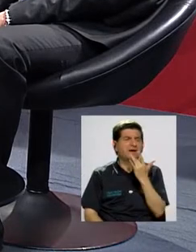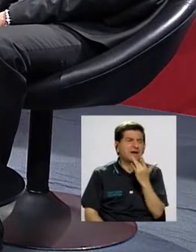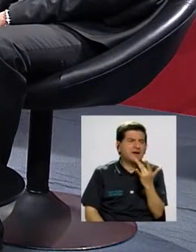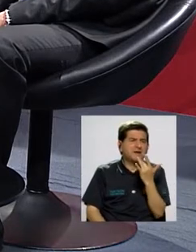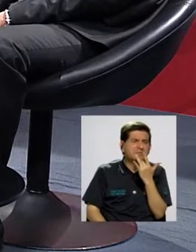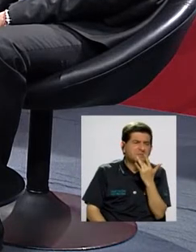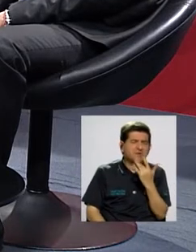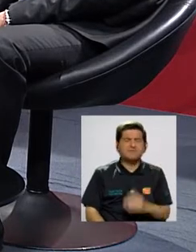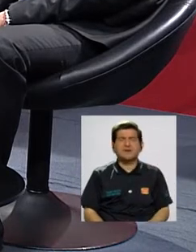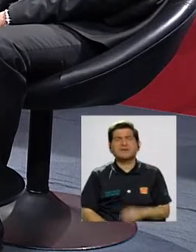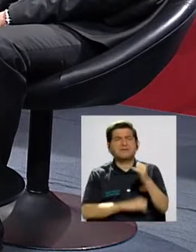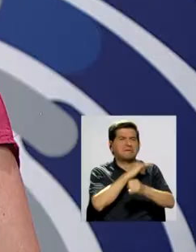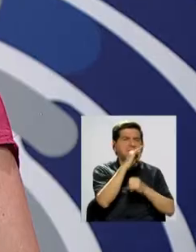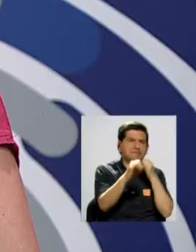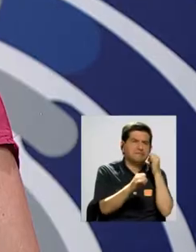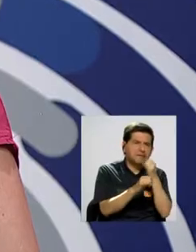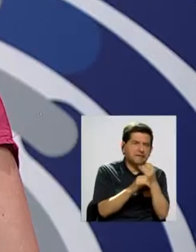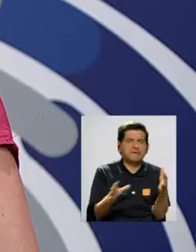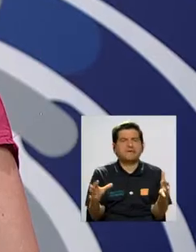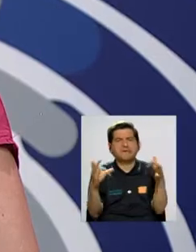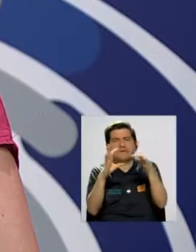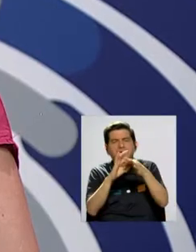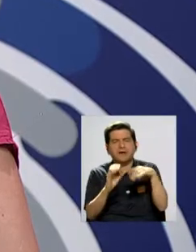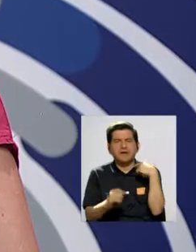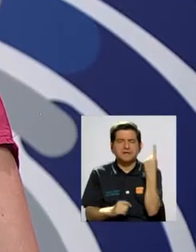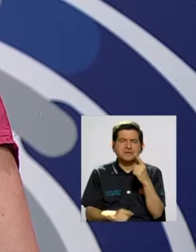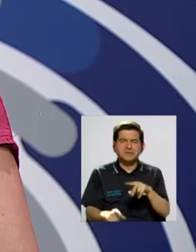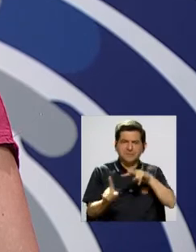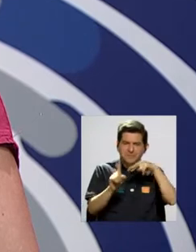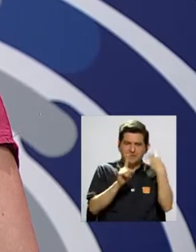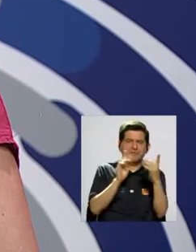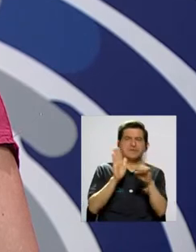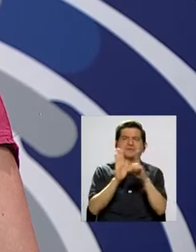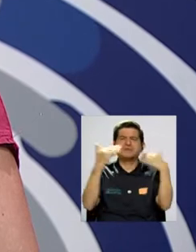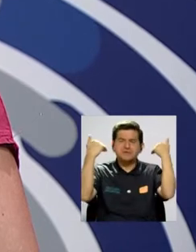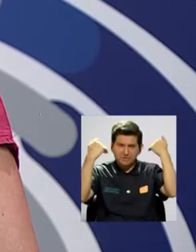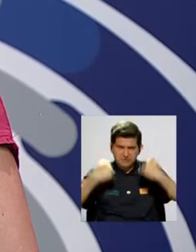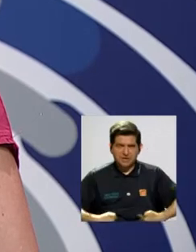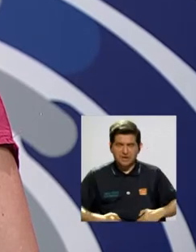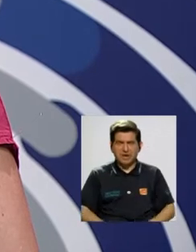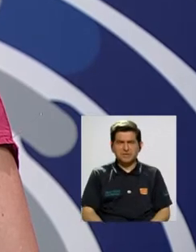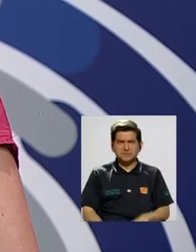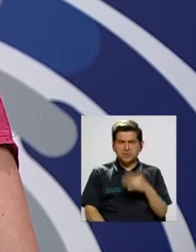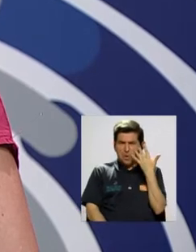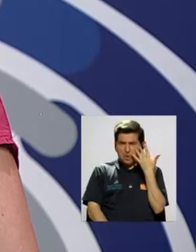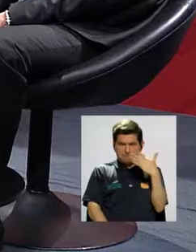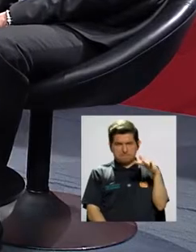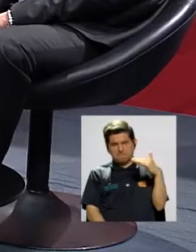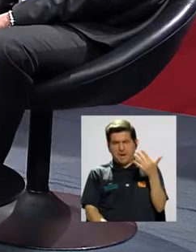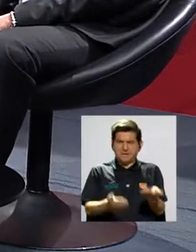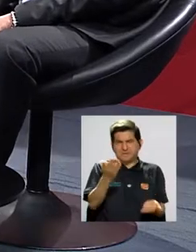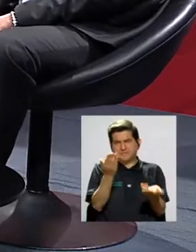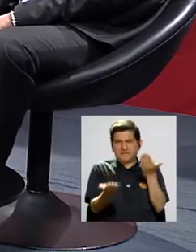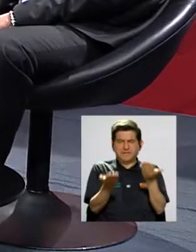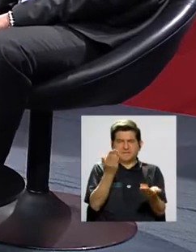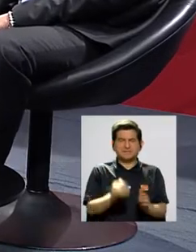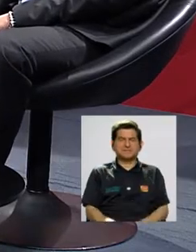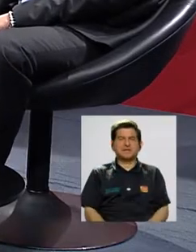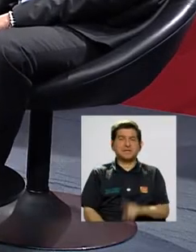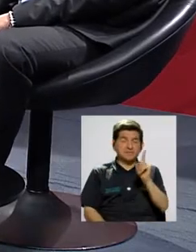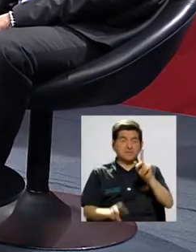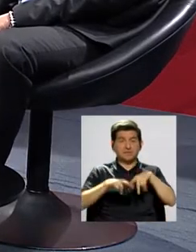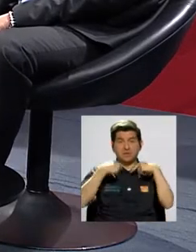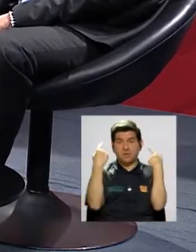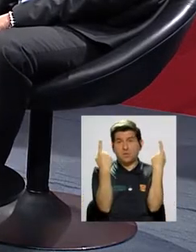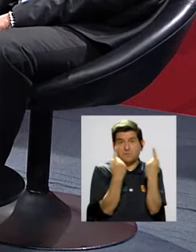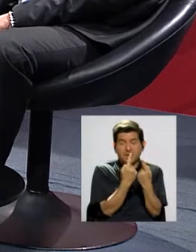preferencia internacional y relacionada siempre con una perspectiva de derechos humanos, podría parecer, como dirían algunos de un partido en